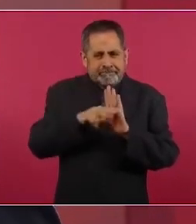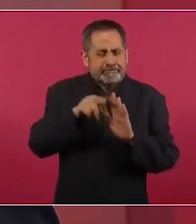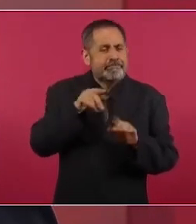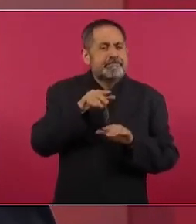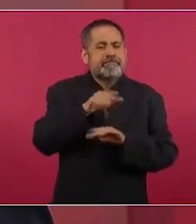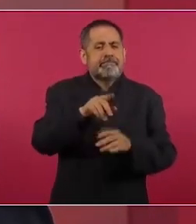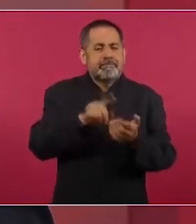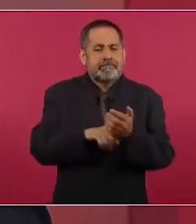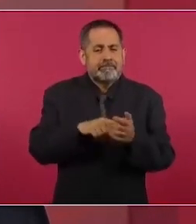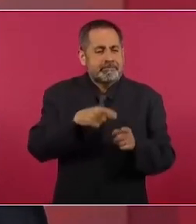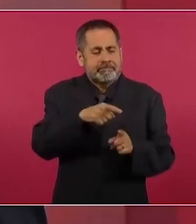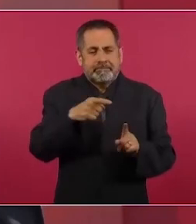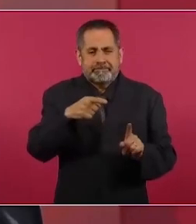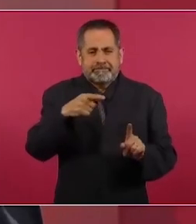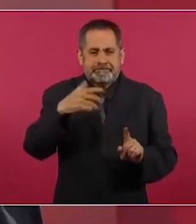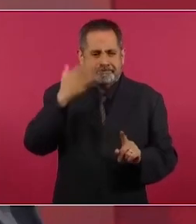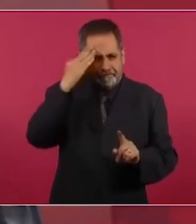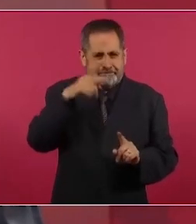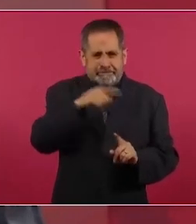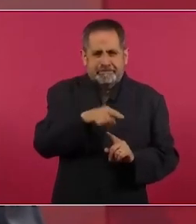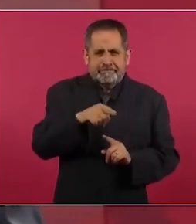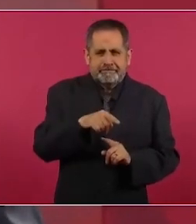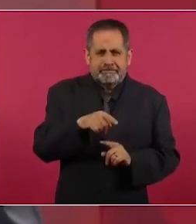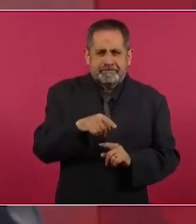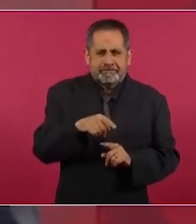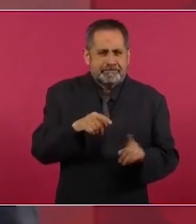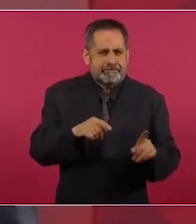sobre la señora